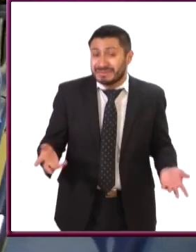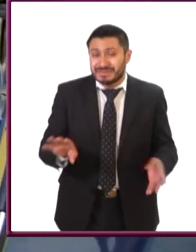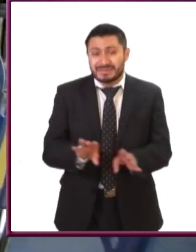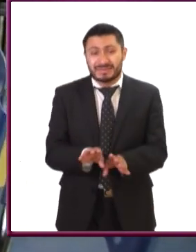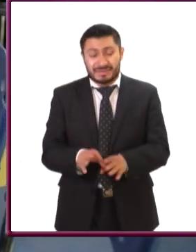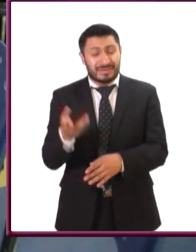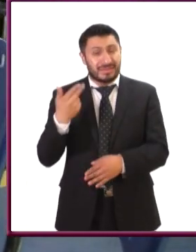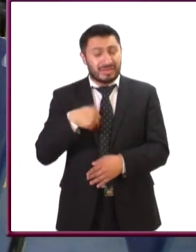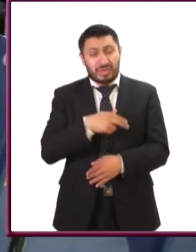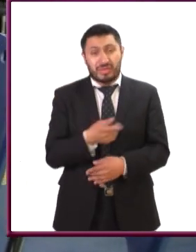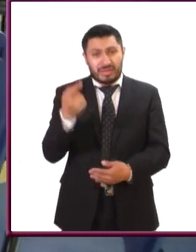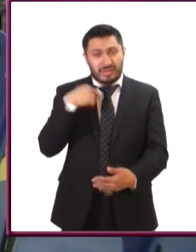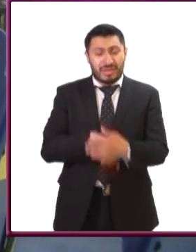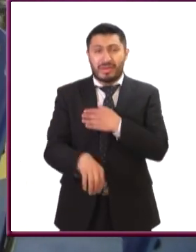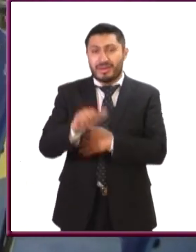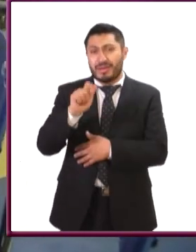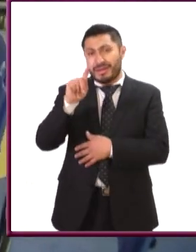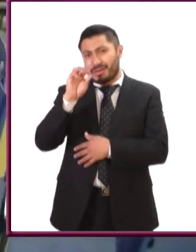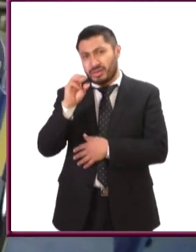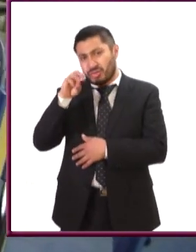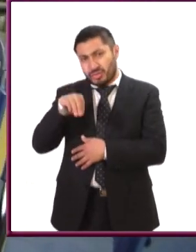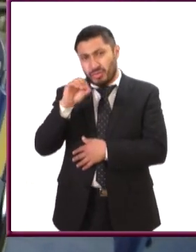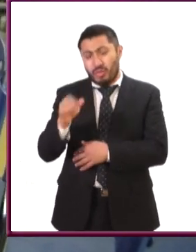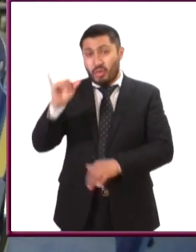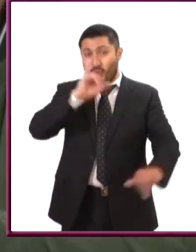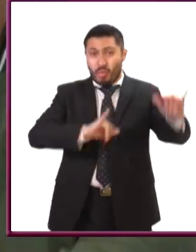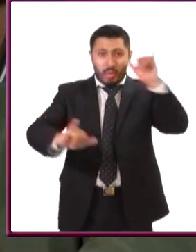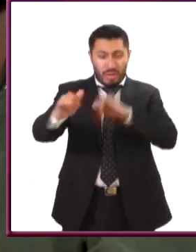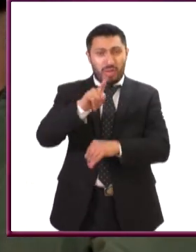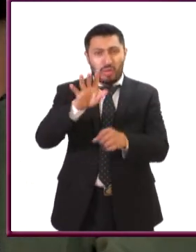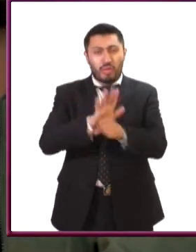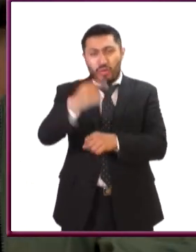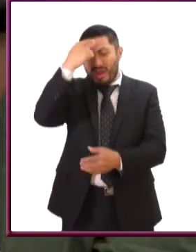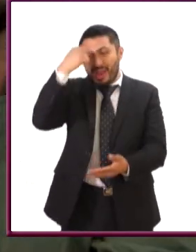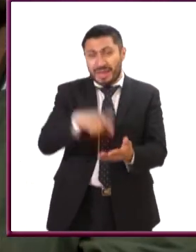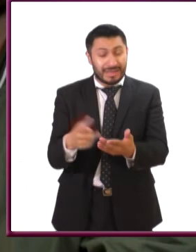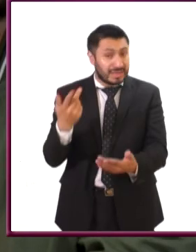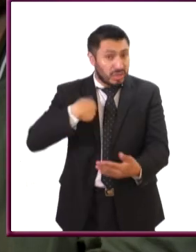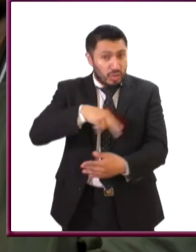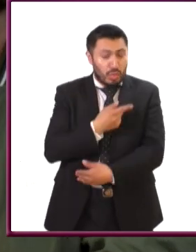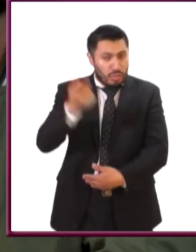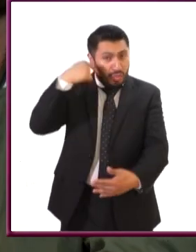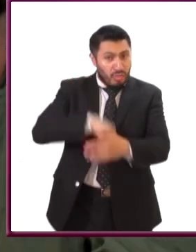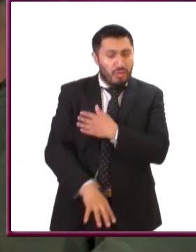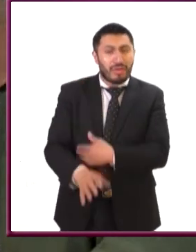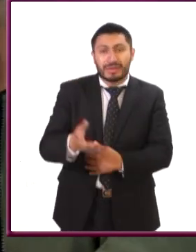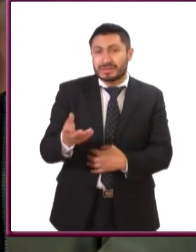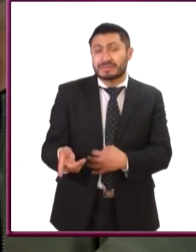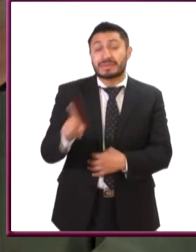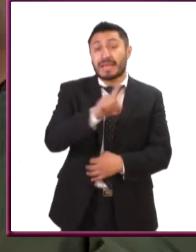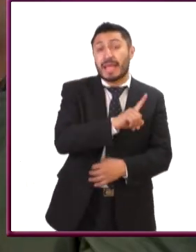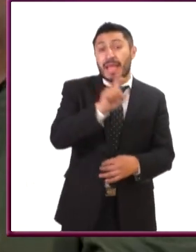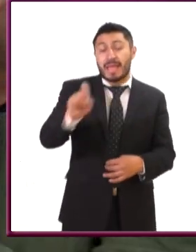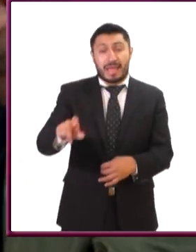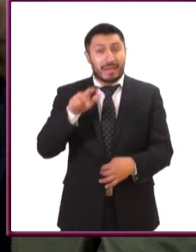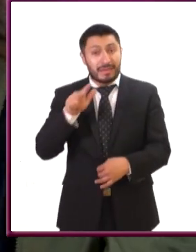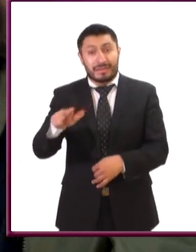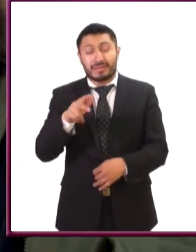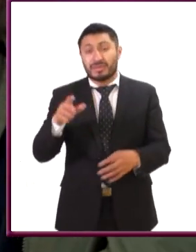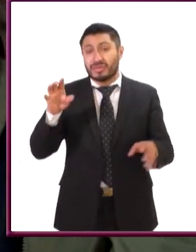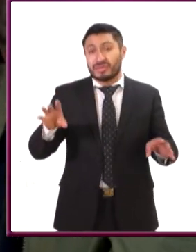Sí, amiga corpórea. Estamos hechos de átomos, de elementos químicos. ¿De cuáles piensas que estamos constituidos? ¿Conoces